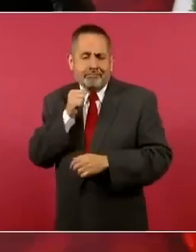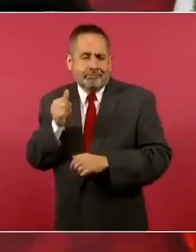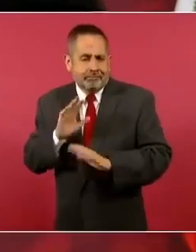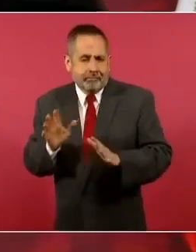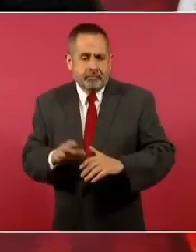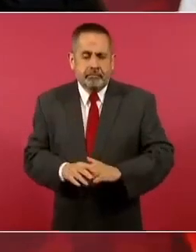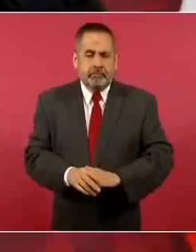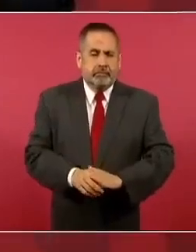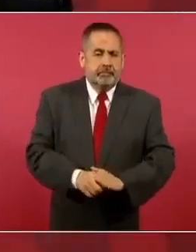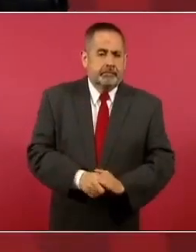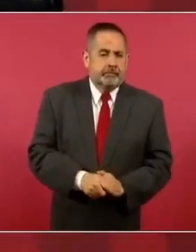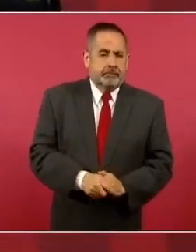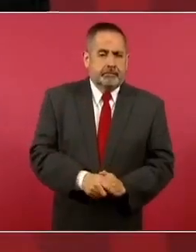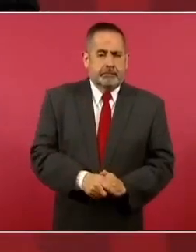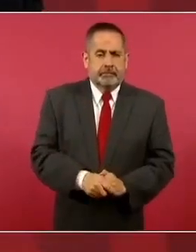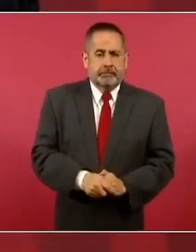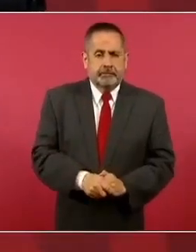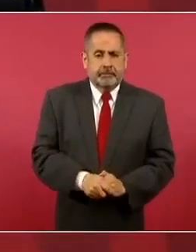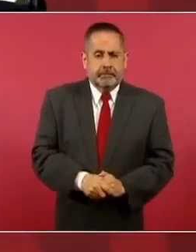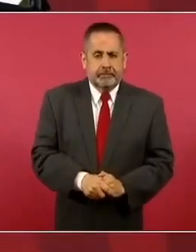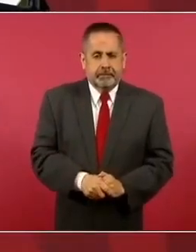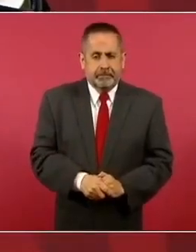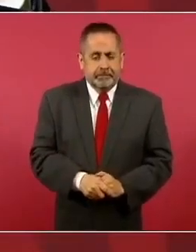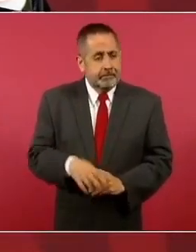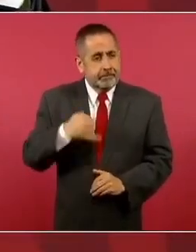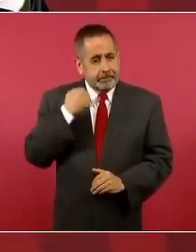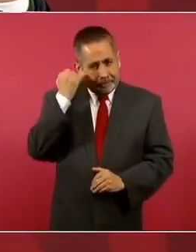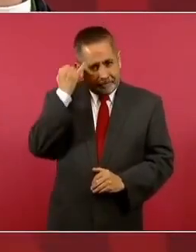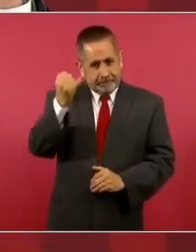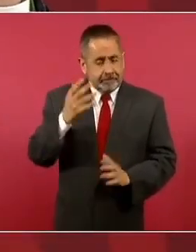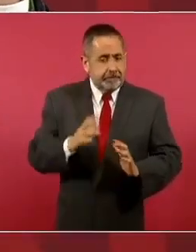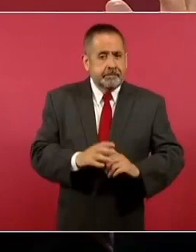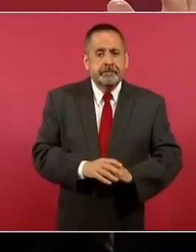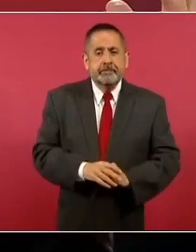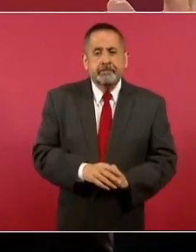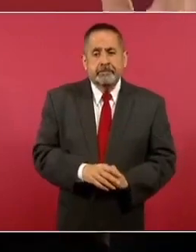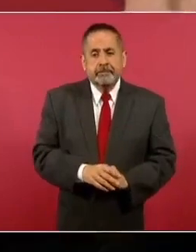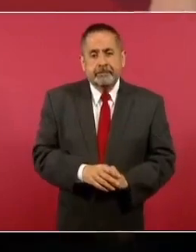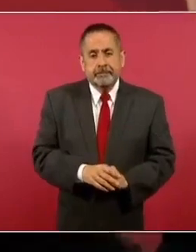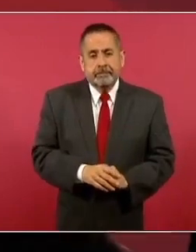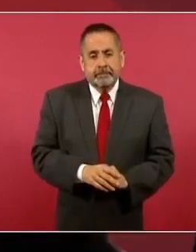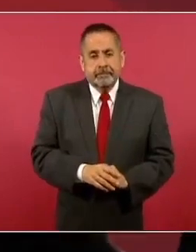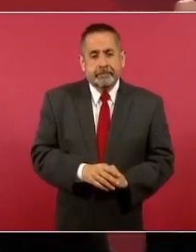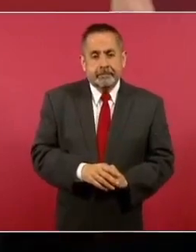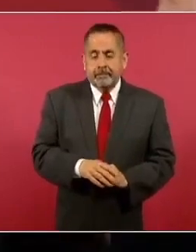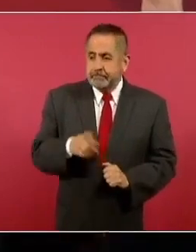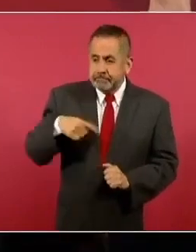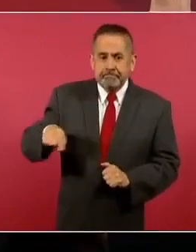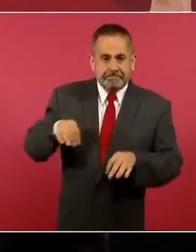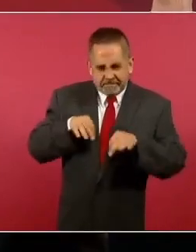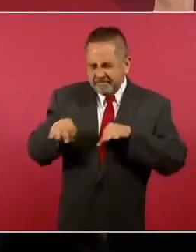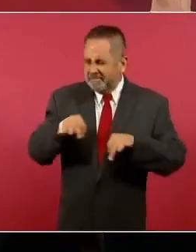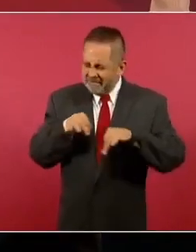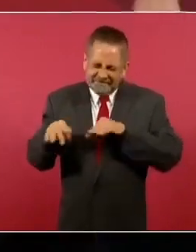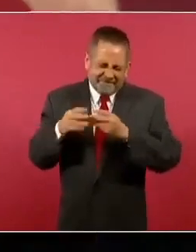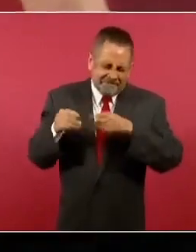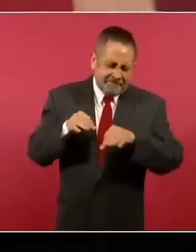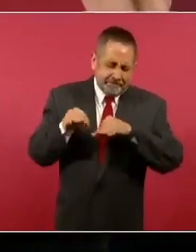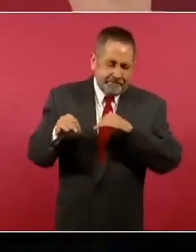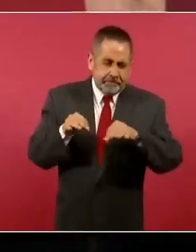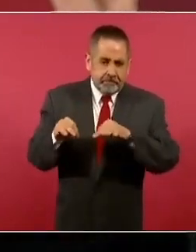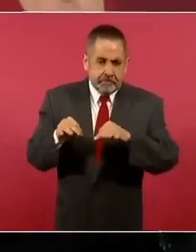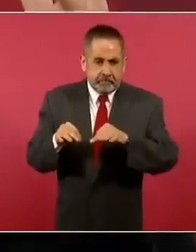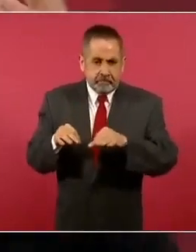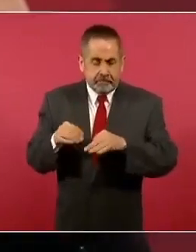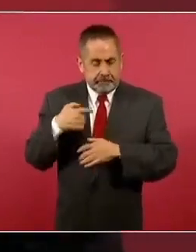este Cuántos años en actividad Me